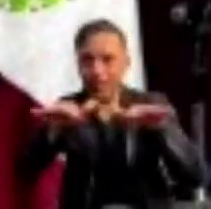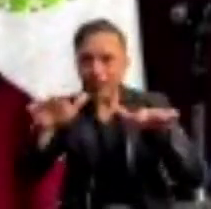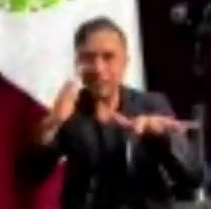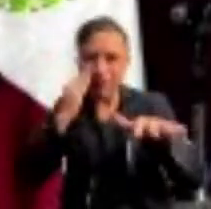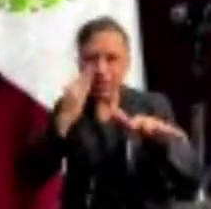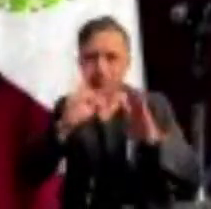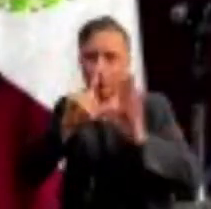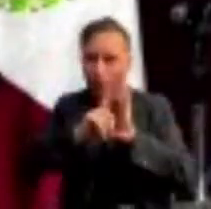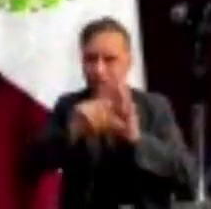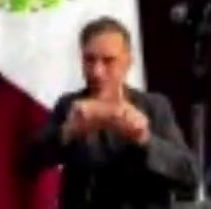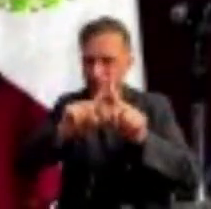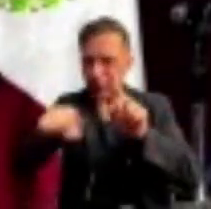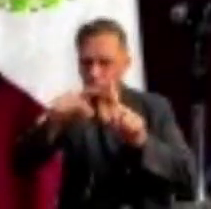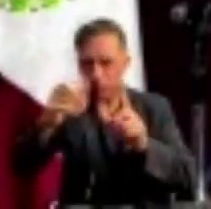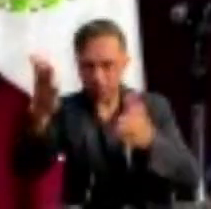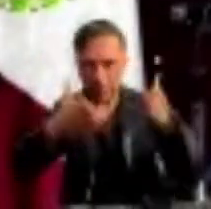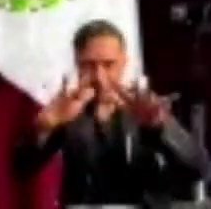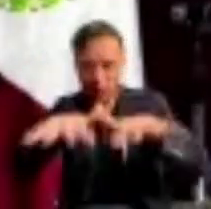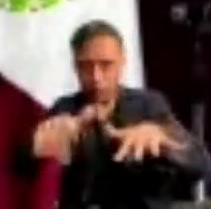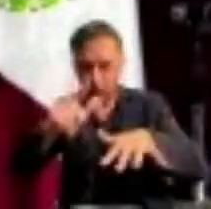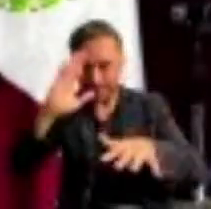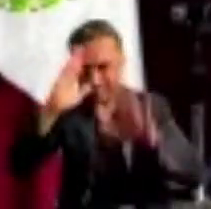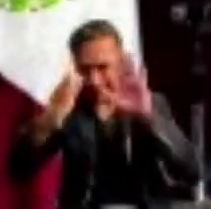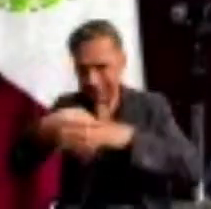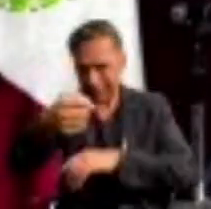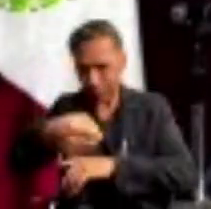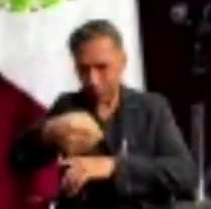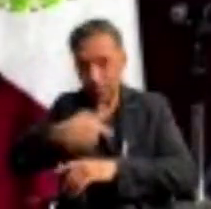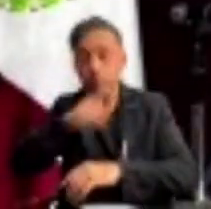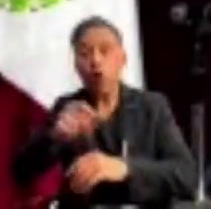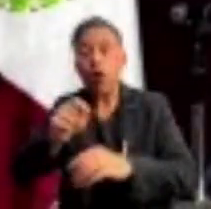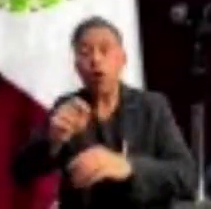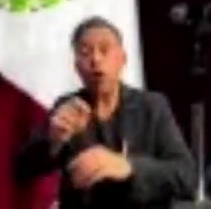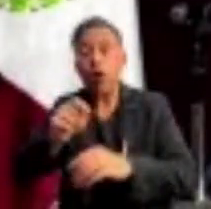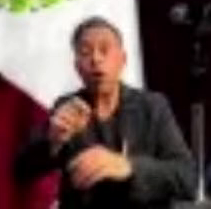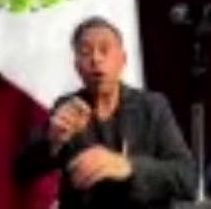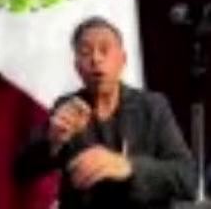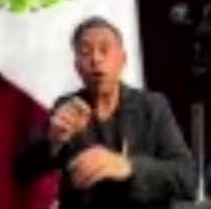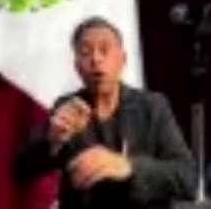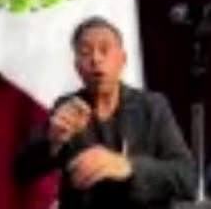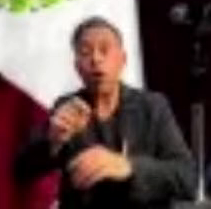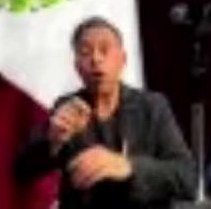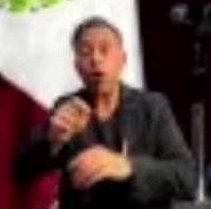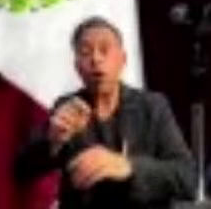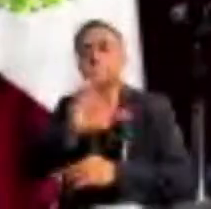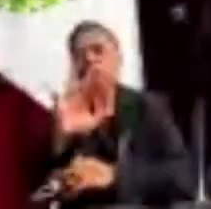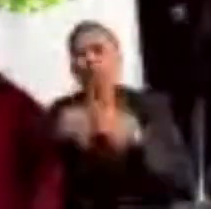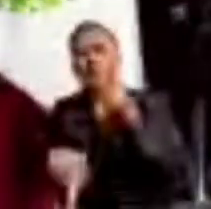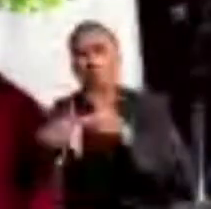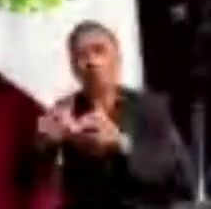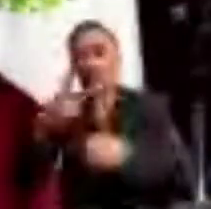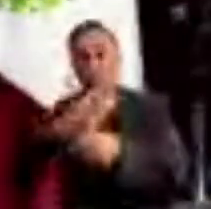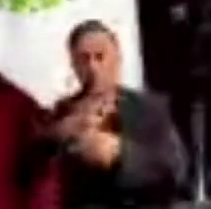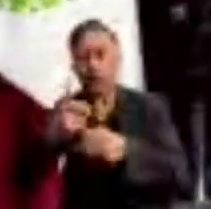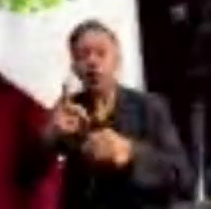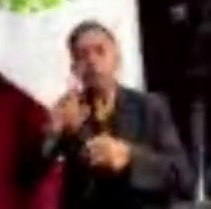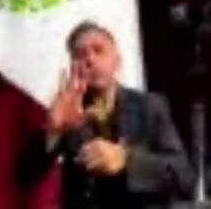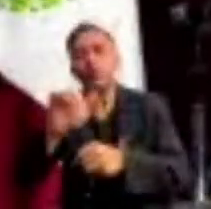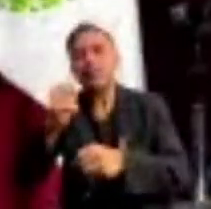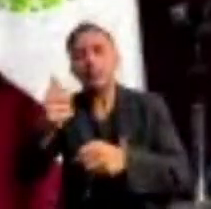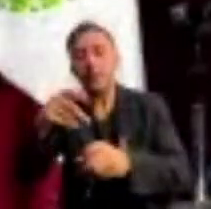de conformidad con lo dispuesto en los artículos treinta y ocho cincuenta y uno fracción segunda fracción primera